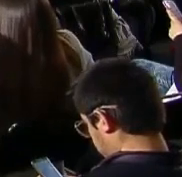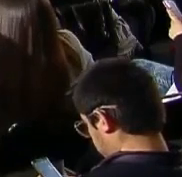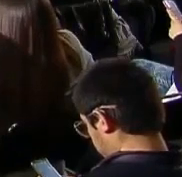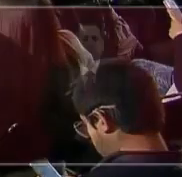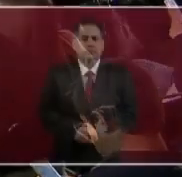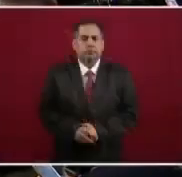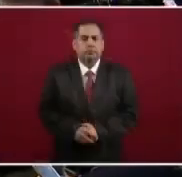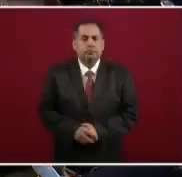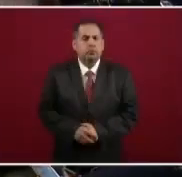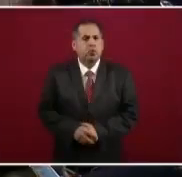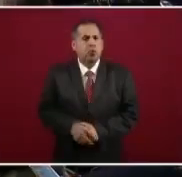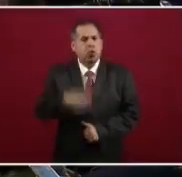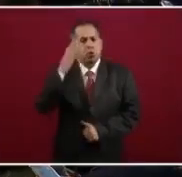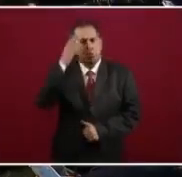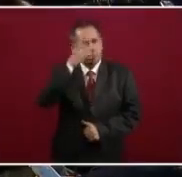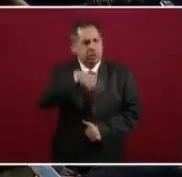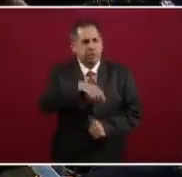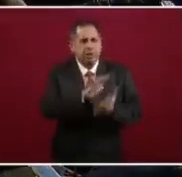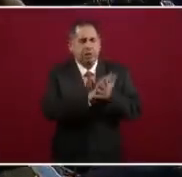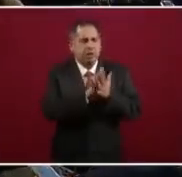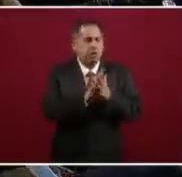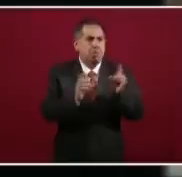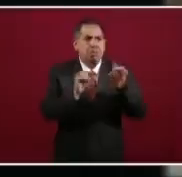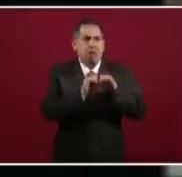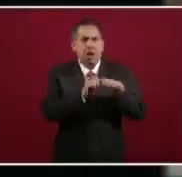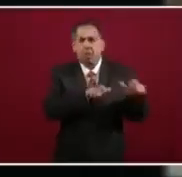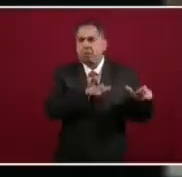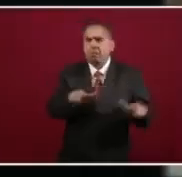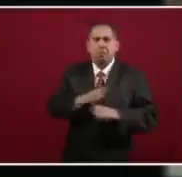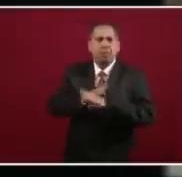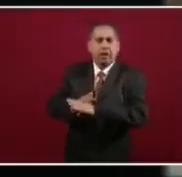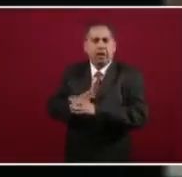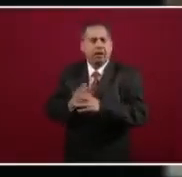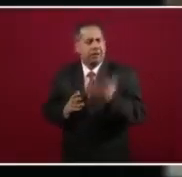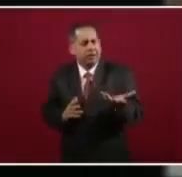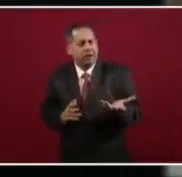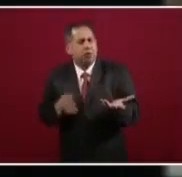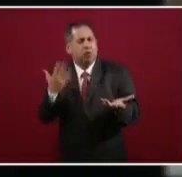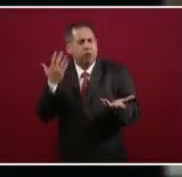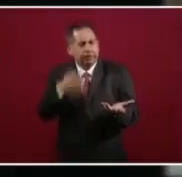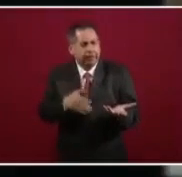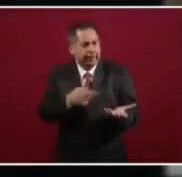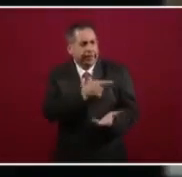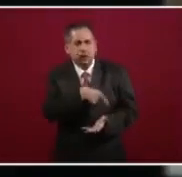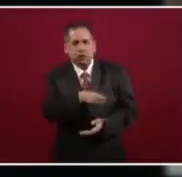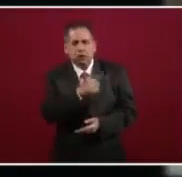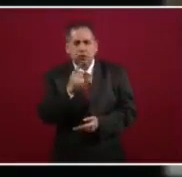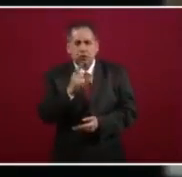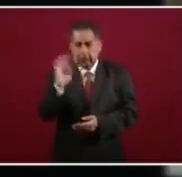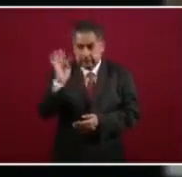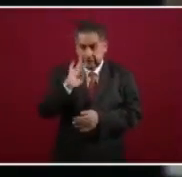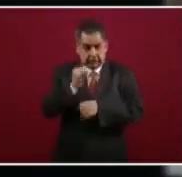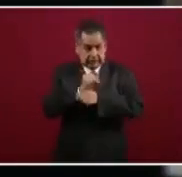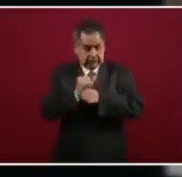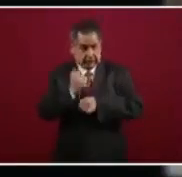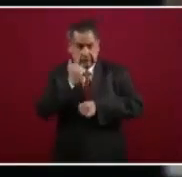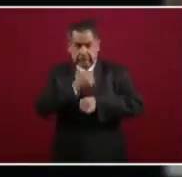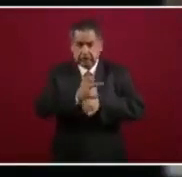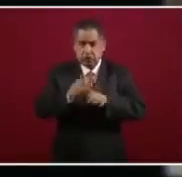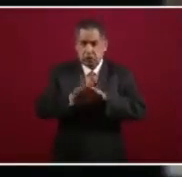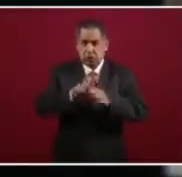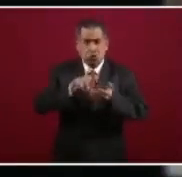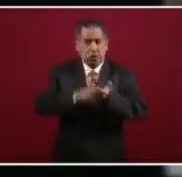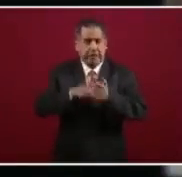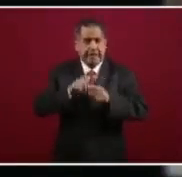reaccionar como reaccionó si en esas investigaciones ya se tiene algún adelanto algún avance de qué manera